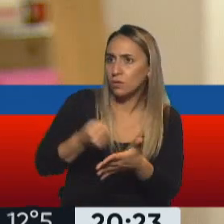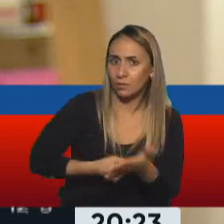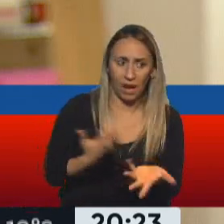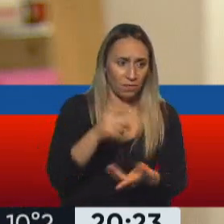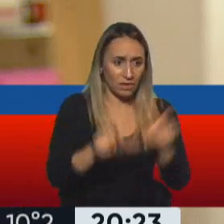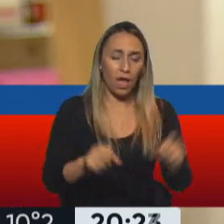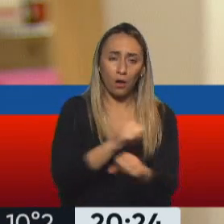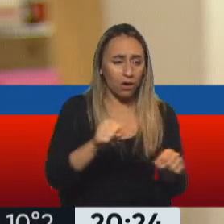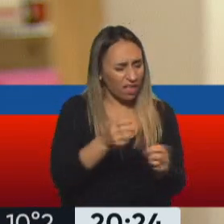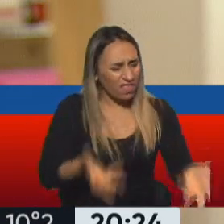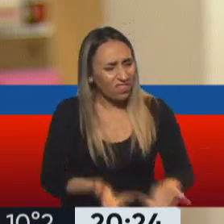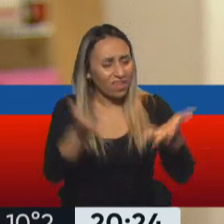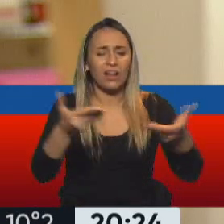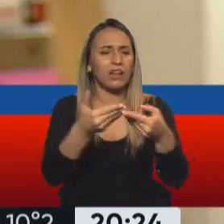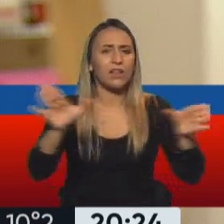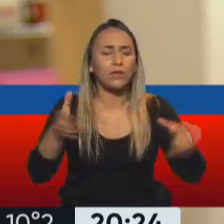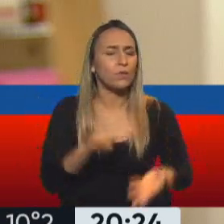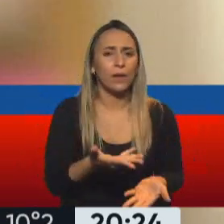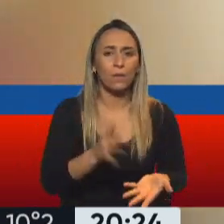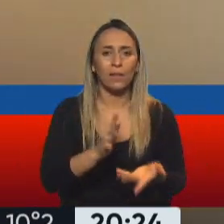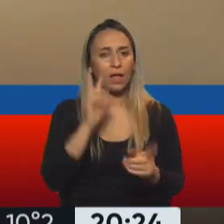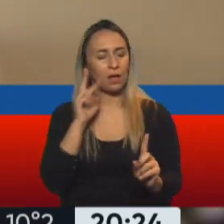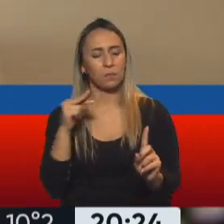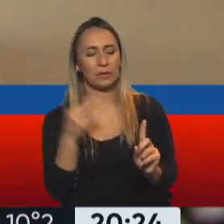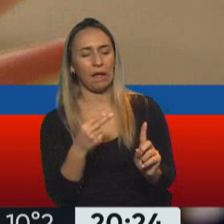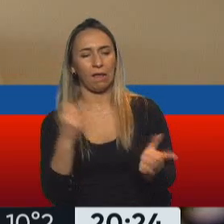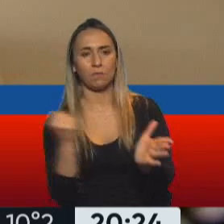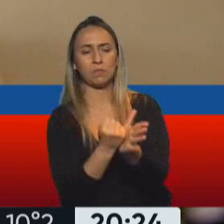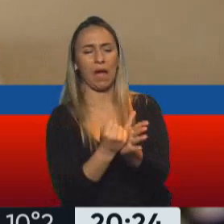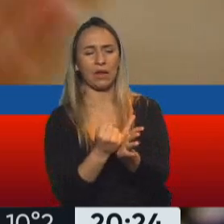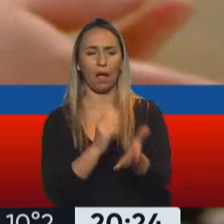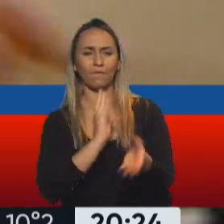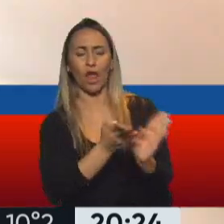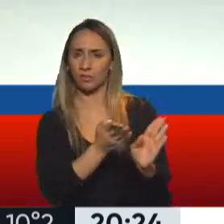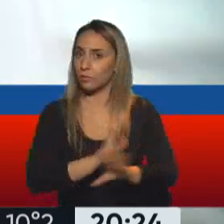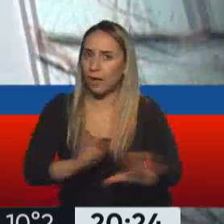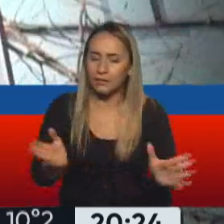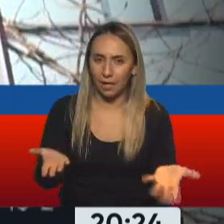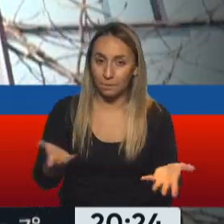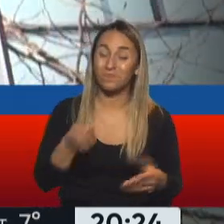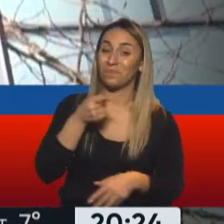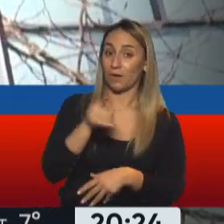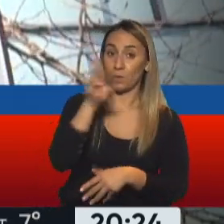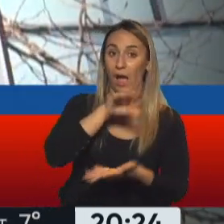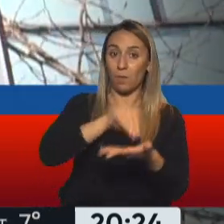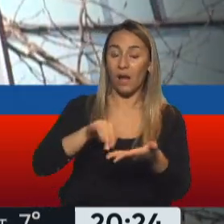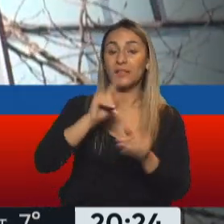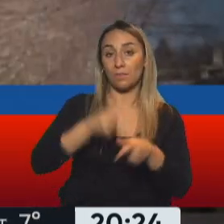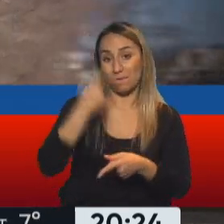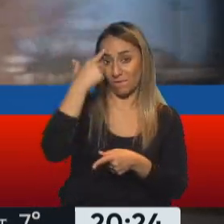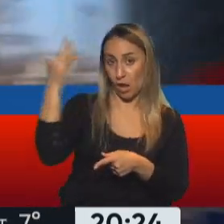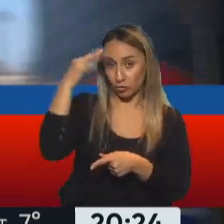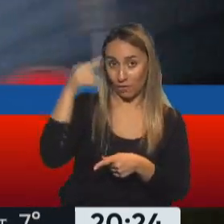sin temor a ser objeto de estigma y de violencia. Para esta abogada y filósofa, la Organización Mundial de la